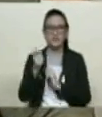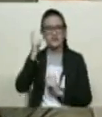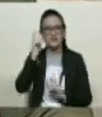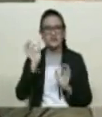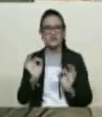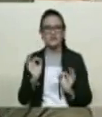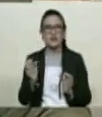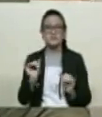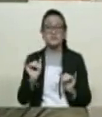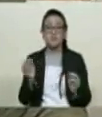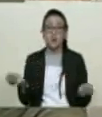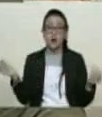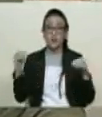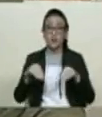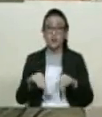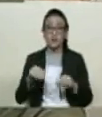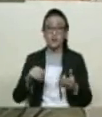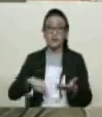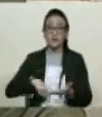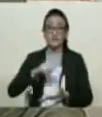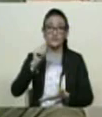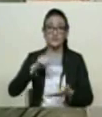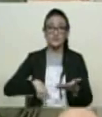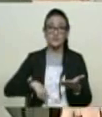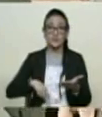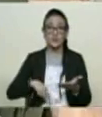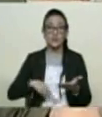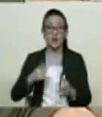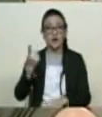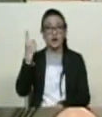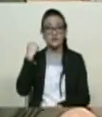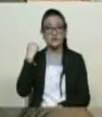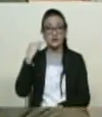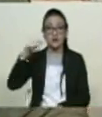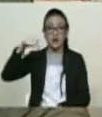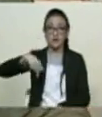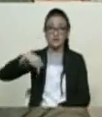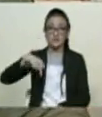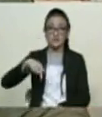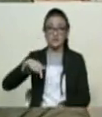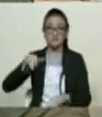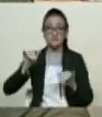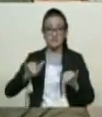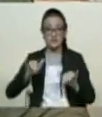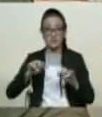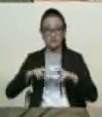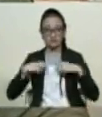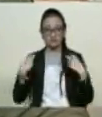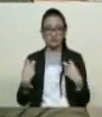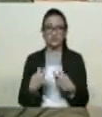un acuerdo que se firmó en el día de ayer aquí en este mismo recinto.